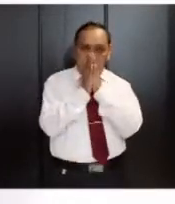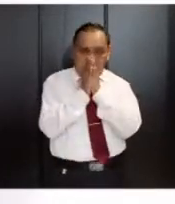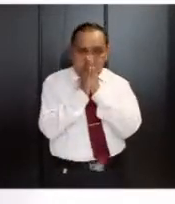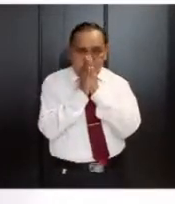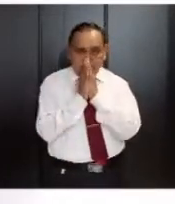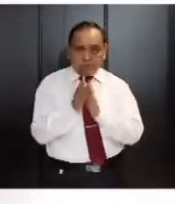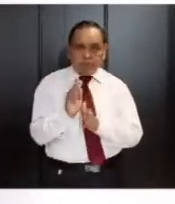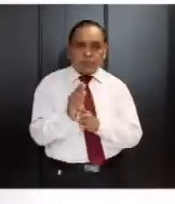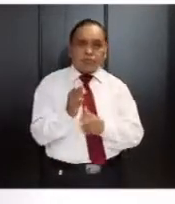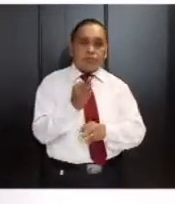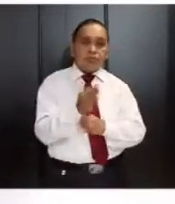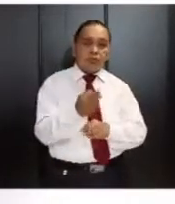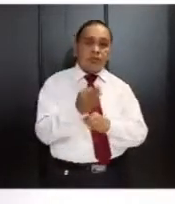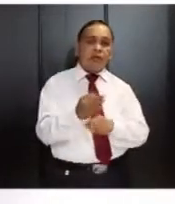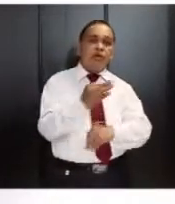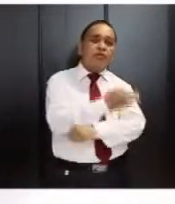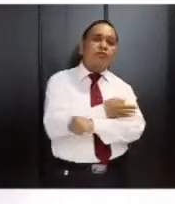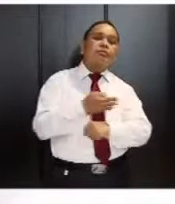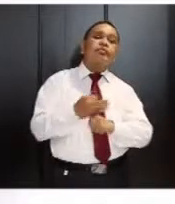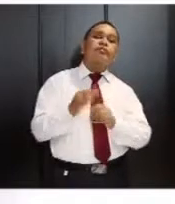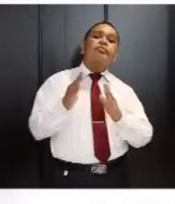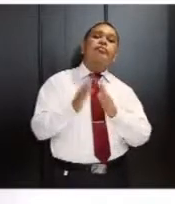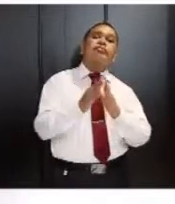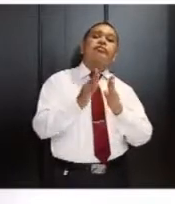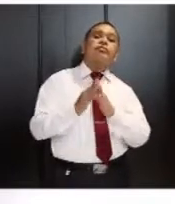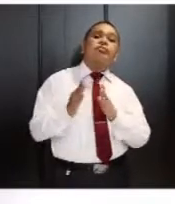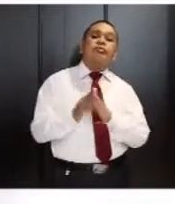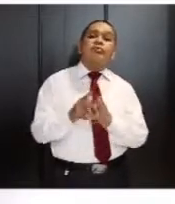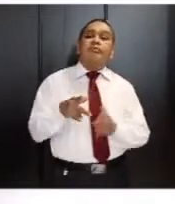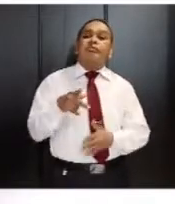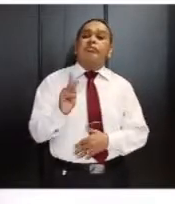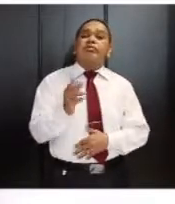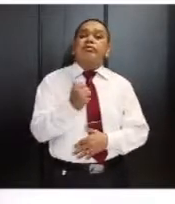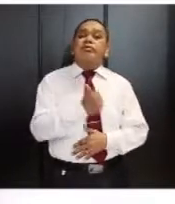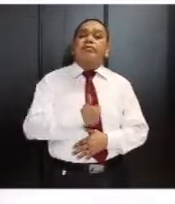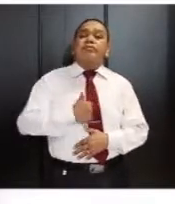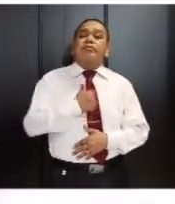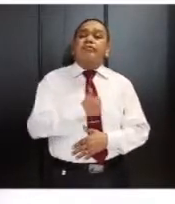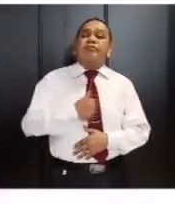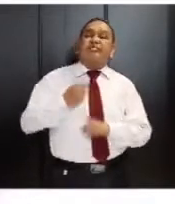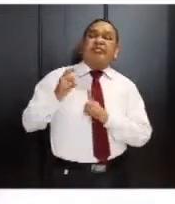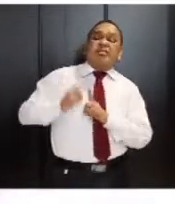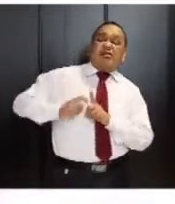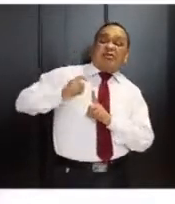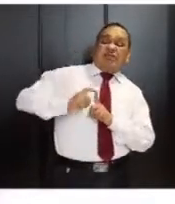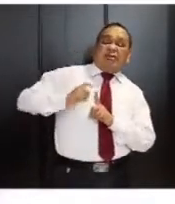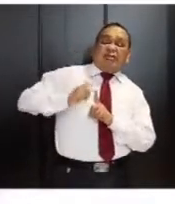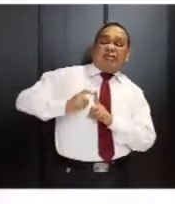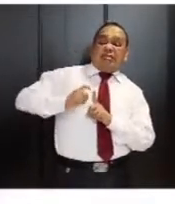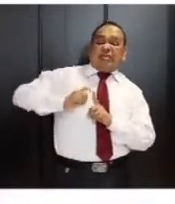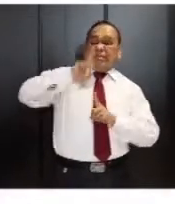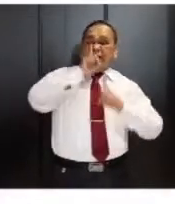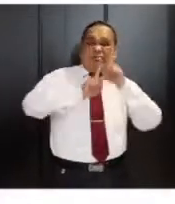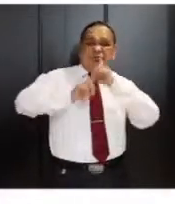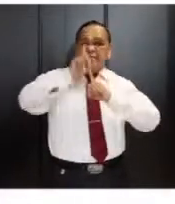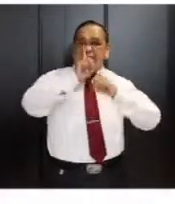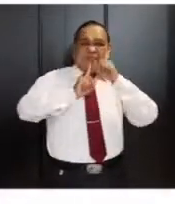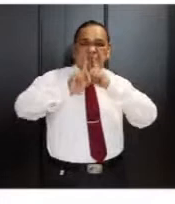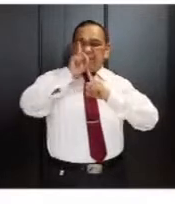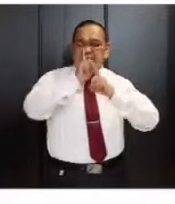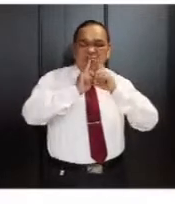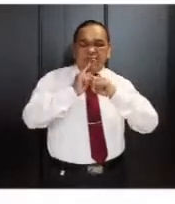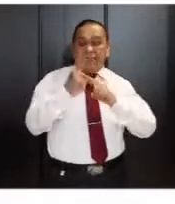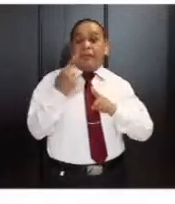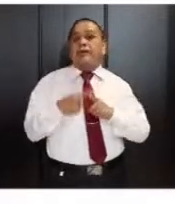ahora viven. No nos arrepentimos, ni con todas las calumnias y falsedades de